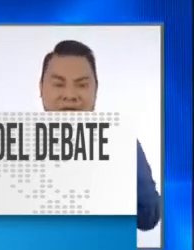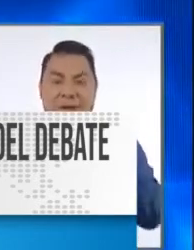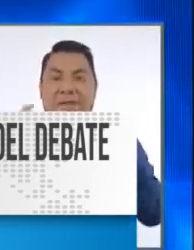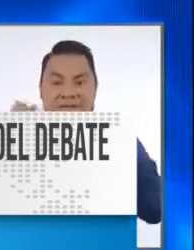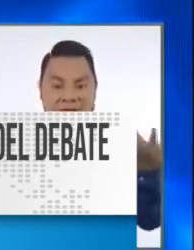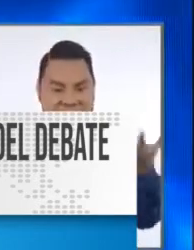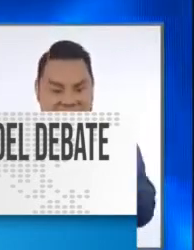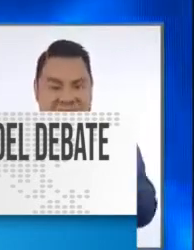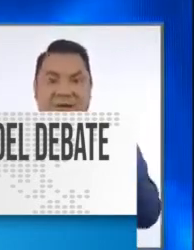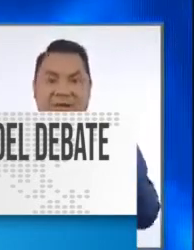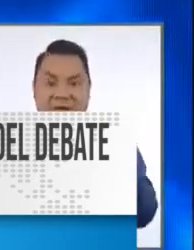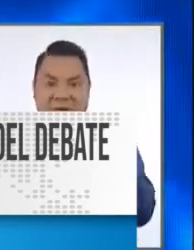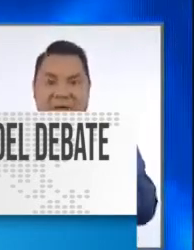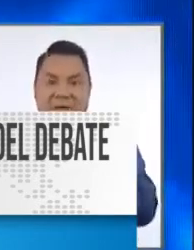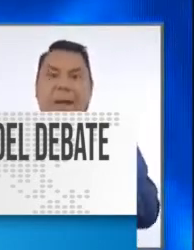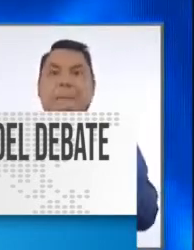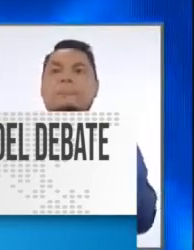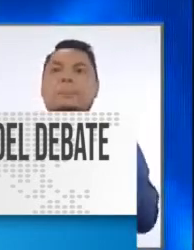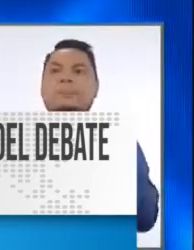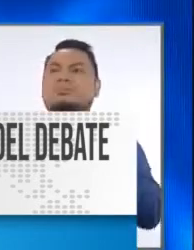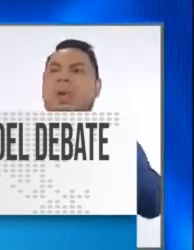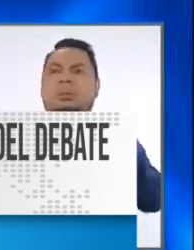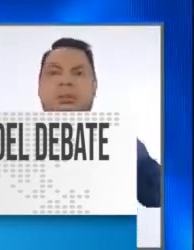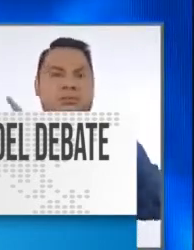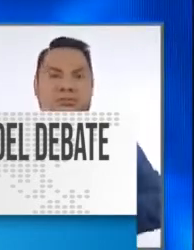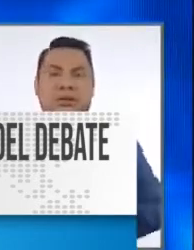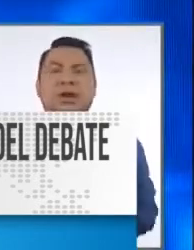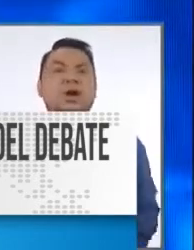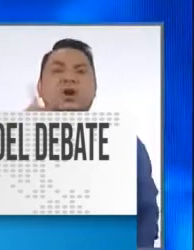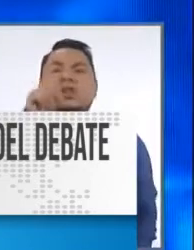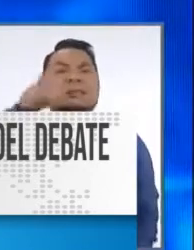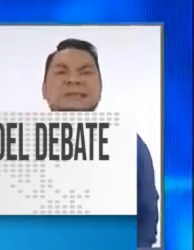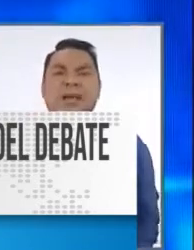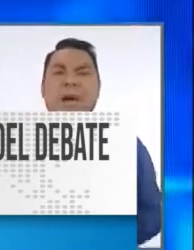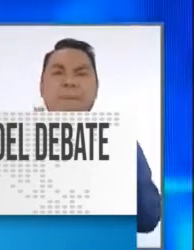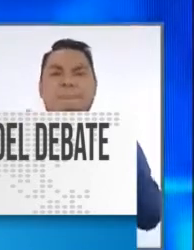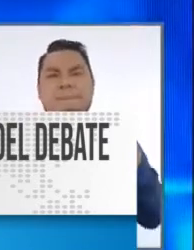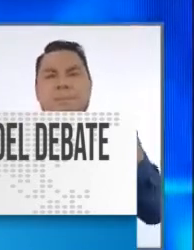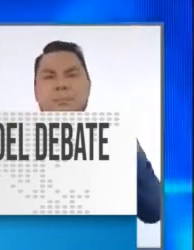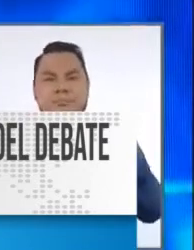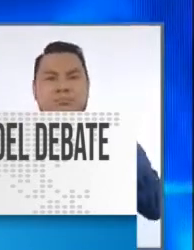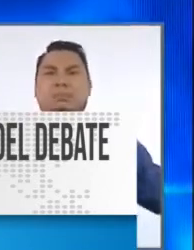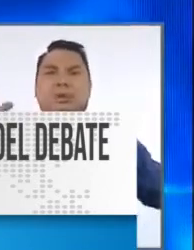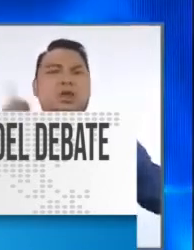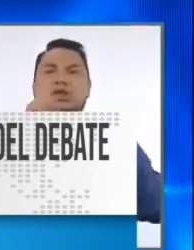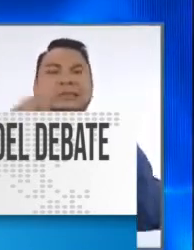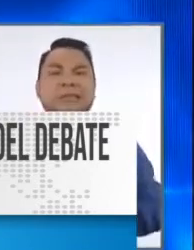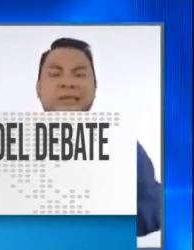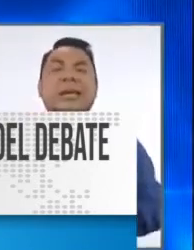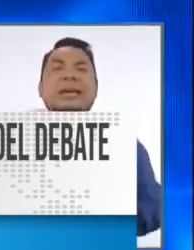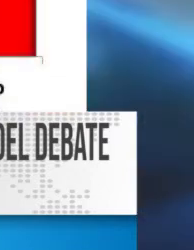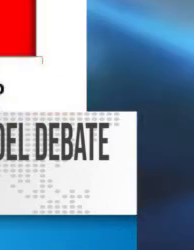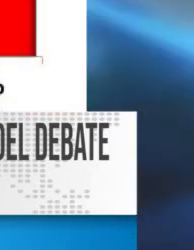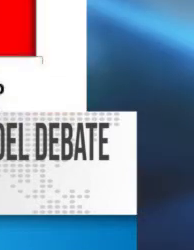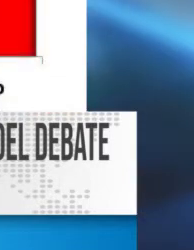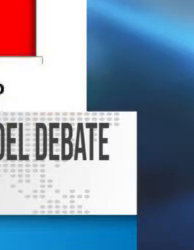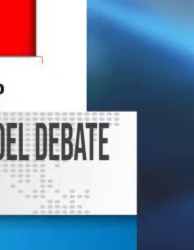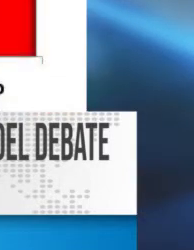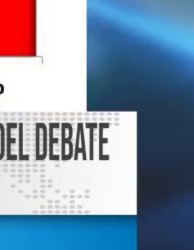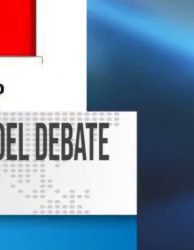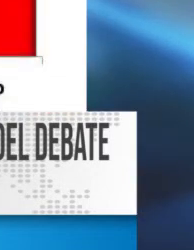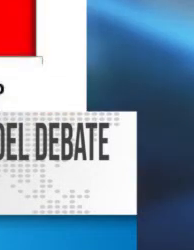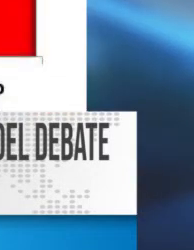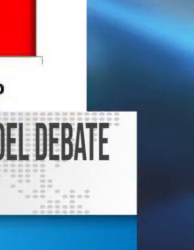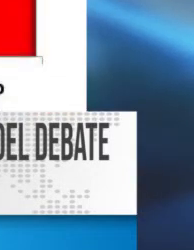una tendencia poco asertiva, ya que se ha quedado estancado en el puesto 5 con un